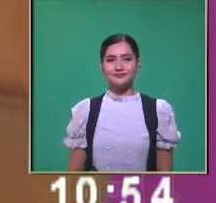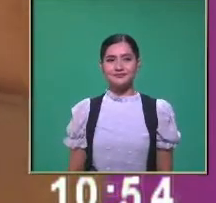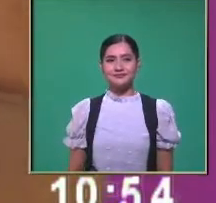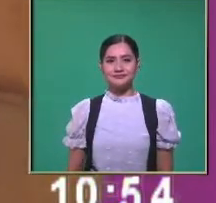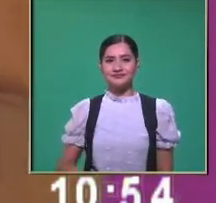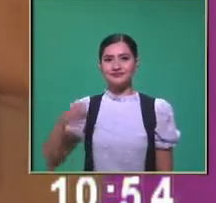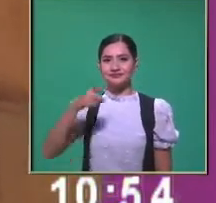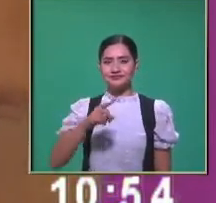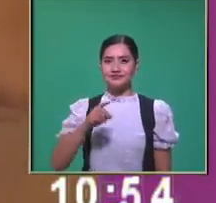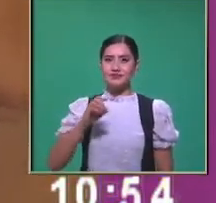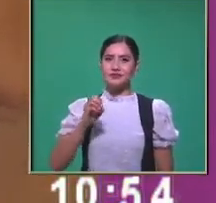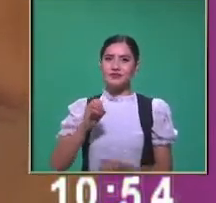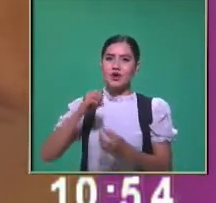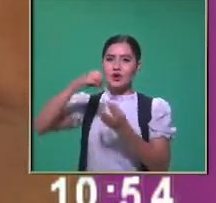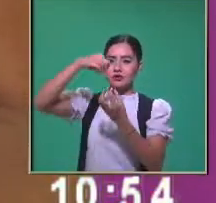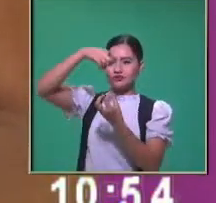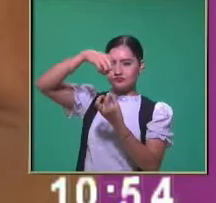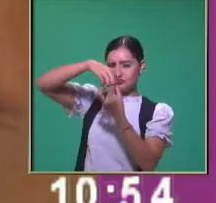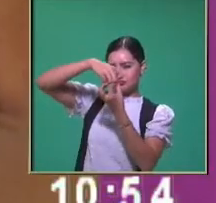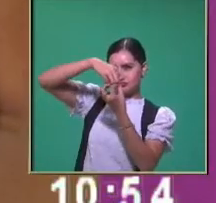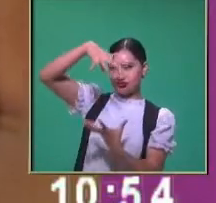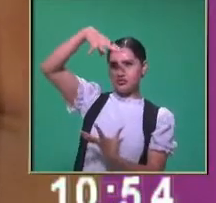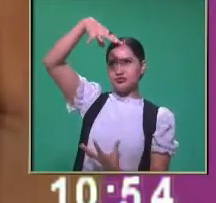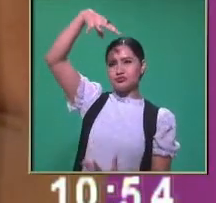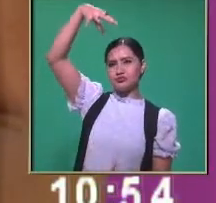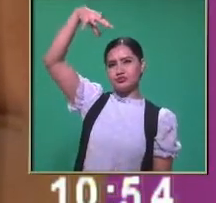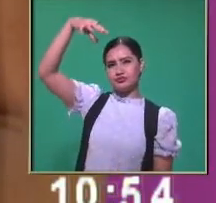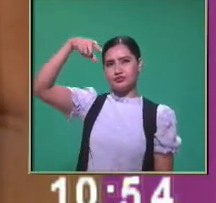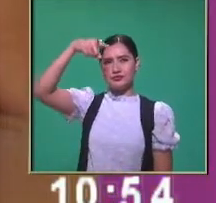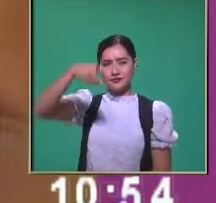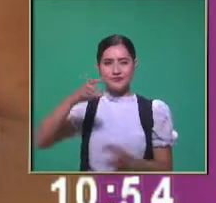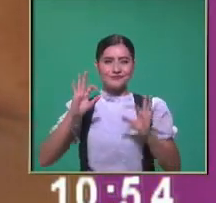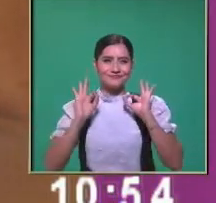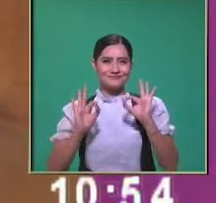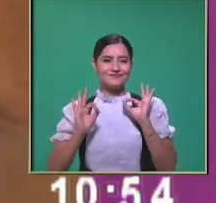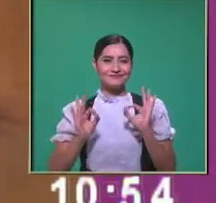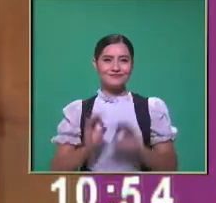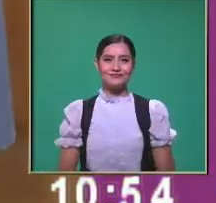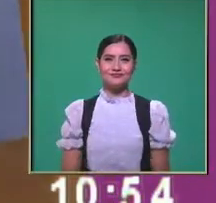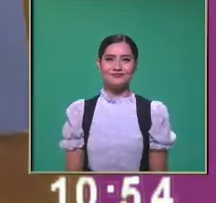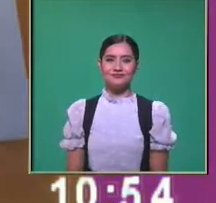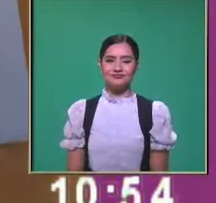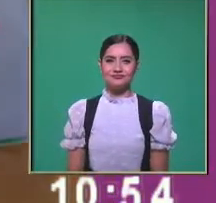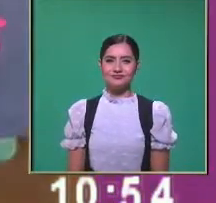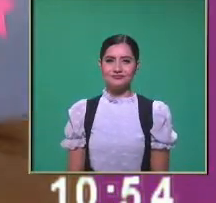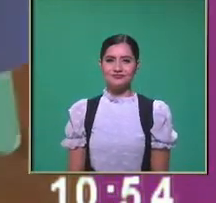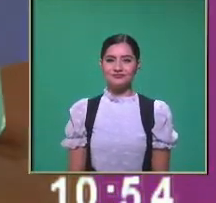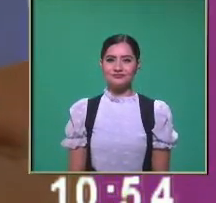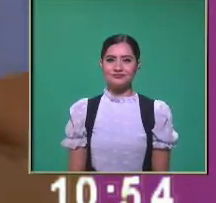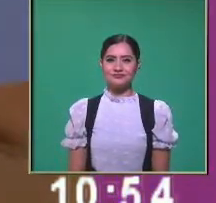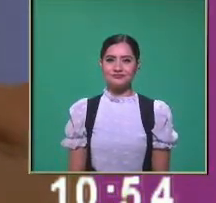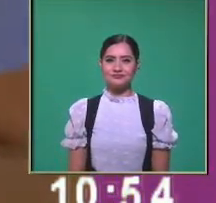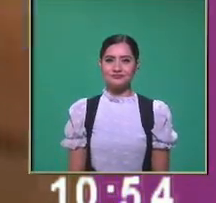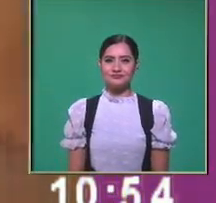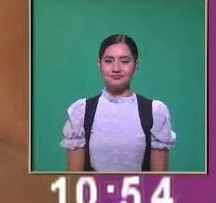¡Nave espacial! ¡Es una nave! ¡Una nave espacial! ¡Qué padre! Ahí va.